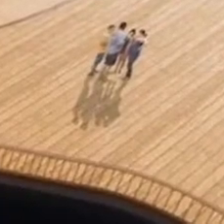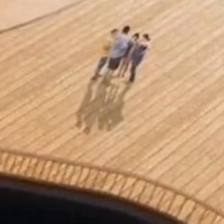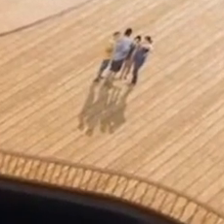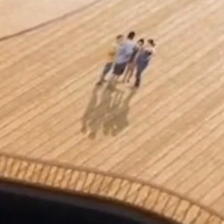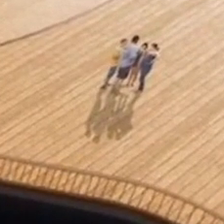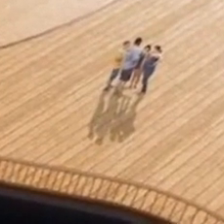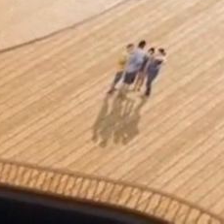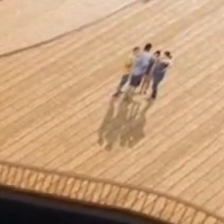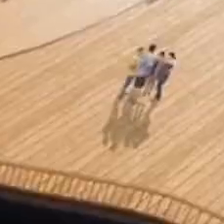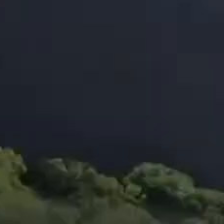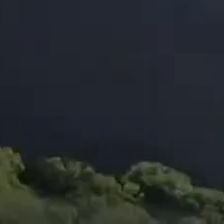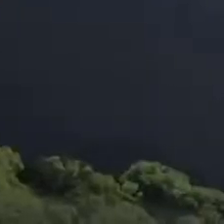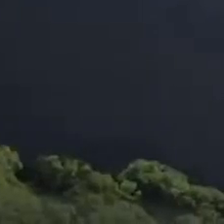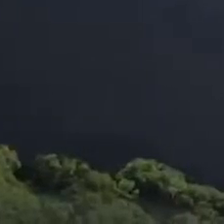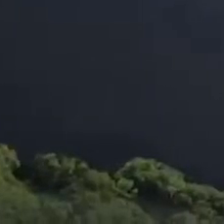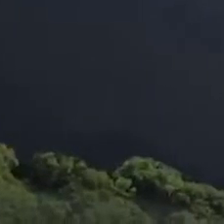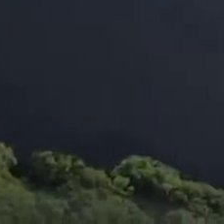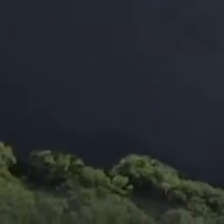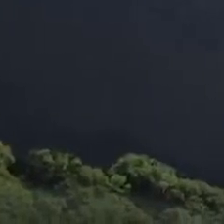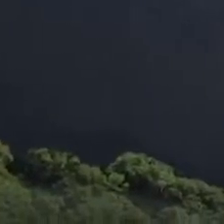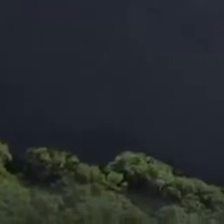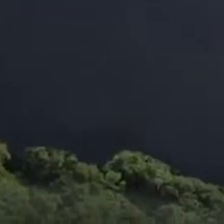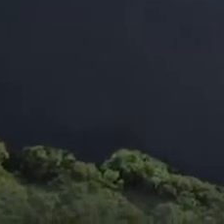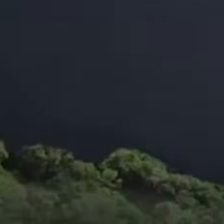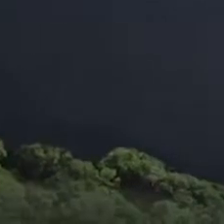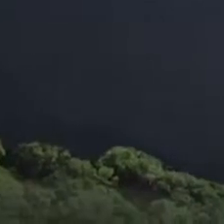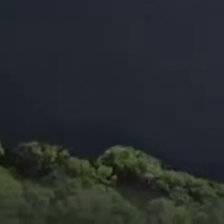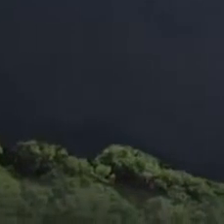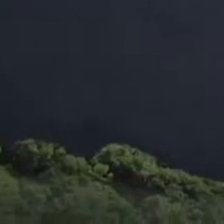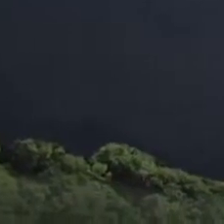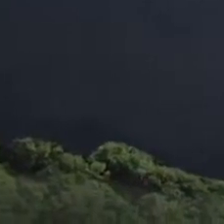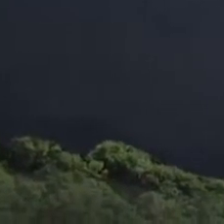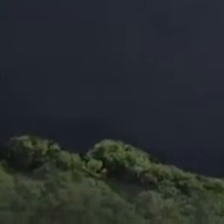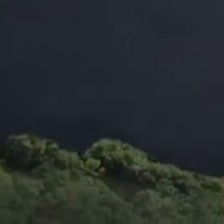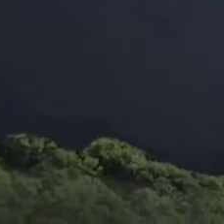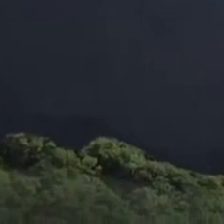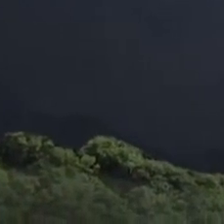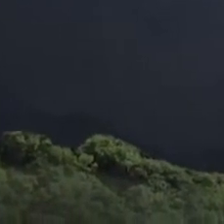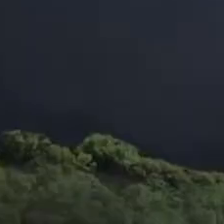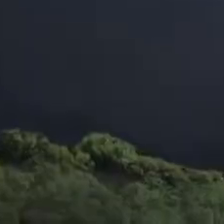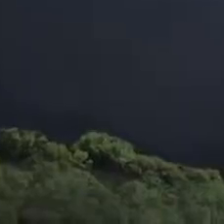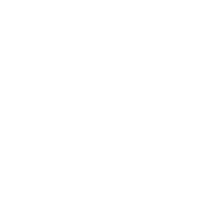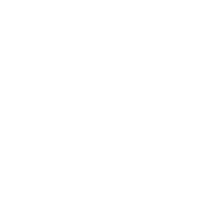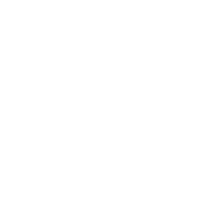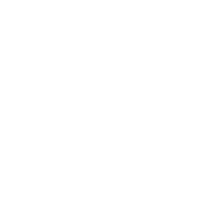ser una de las pocas ciudades latinoamericanas que cuenta con un proyecto de esta magnitud.